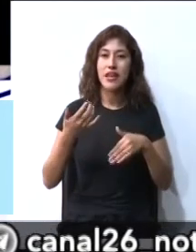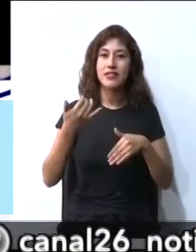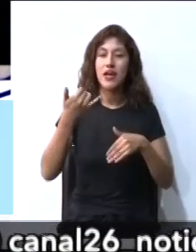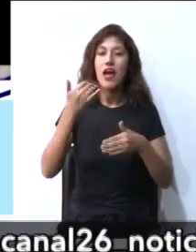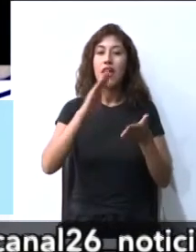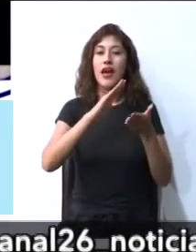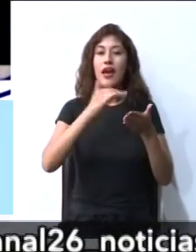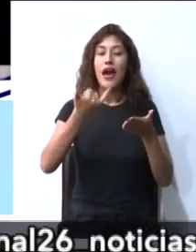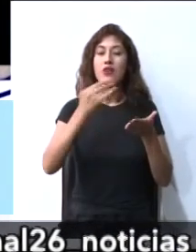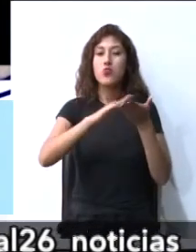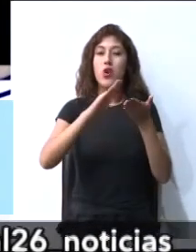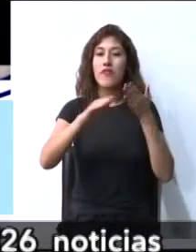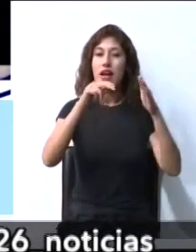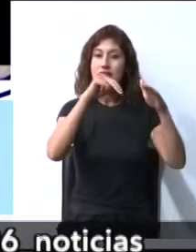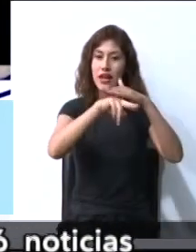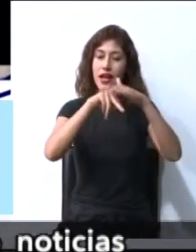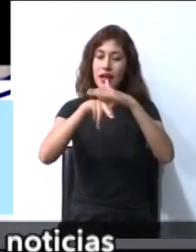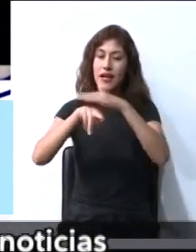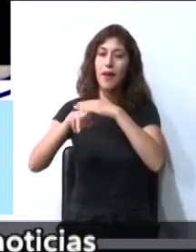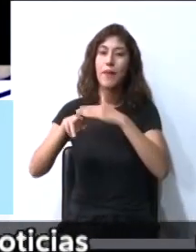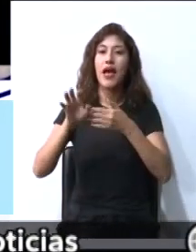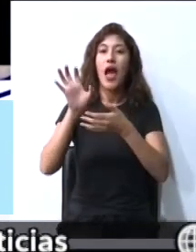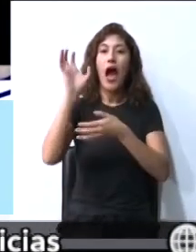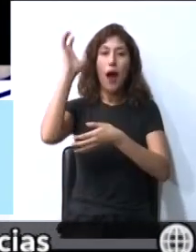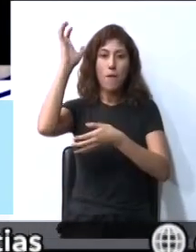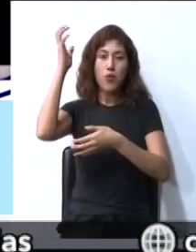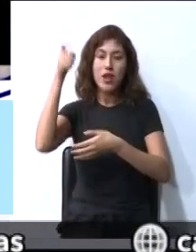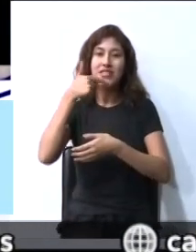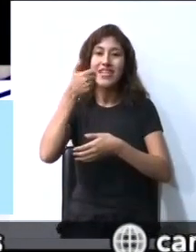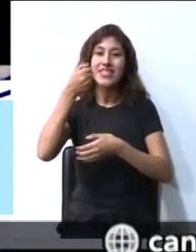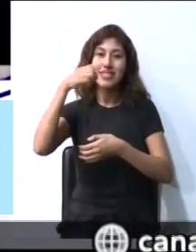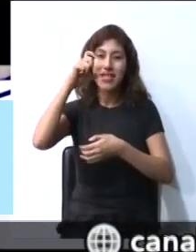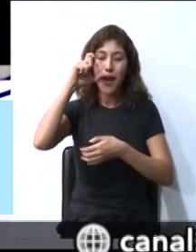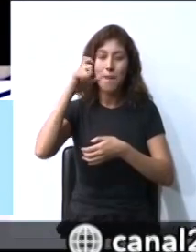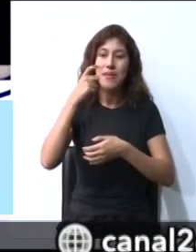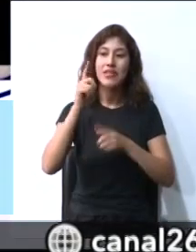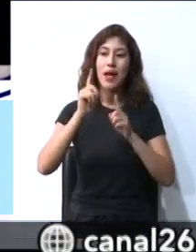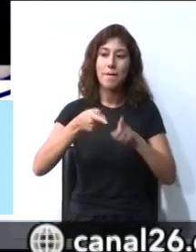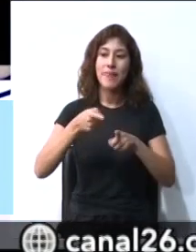UTIs, 7 ambulancias al SAME y sumamos 5.900 trabajadores.